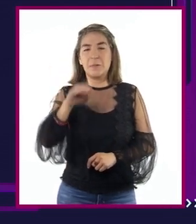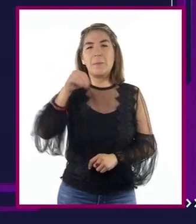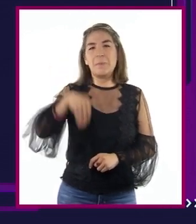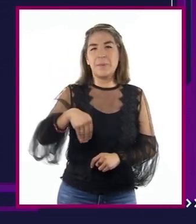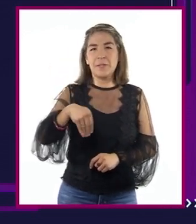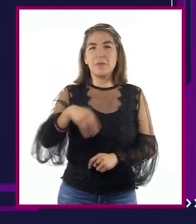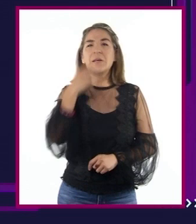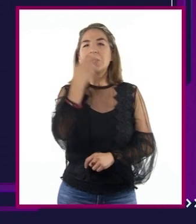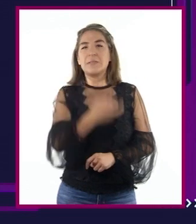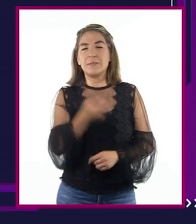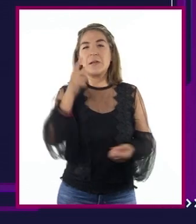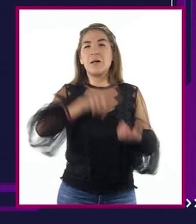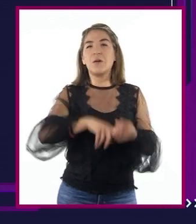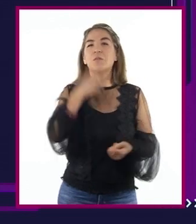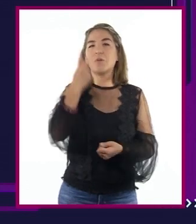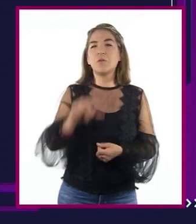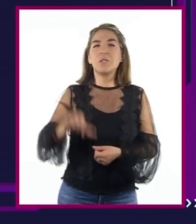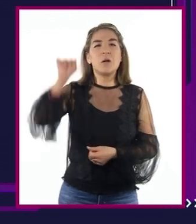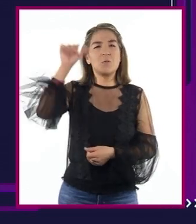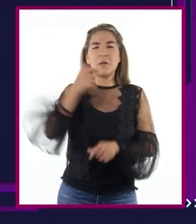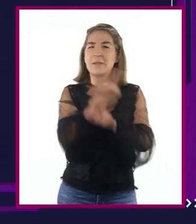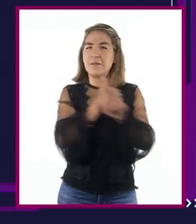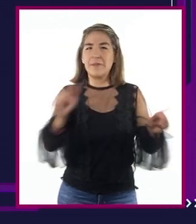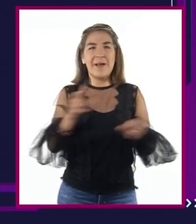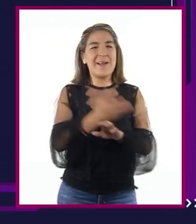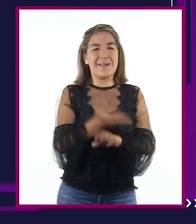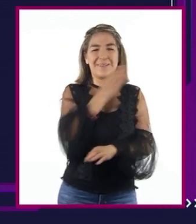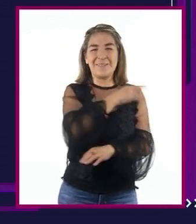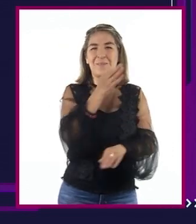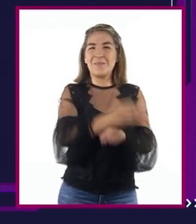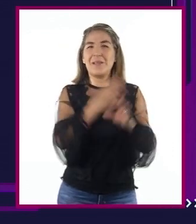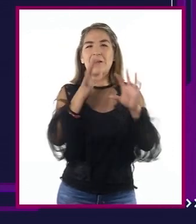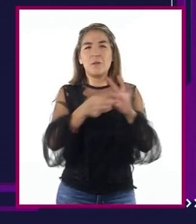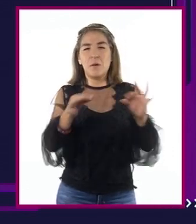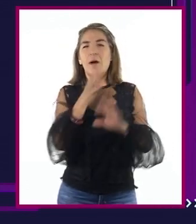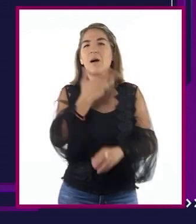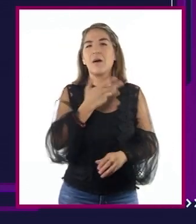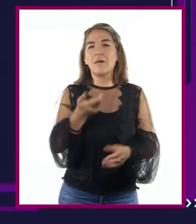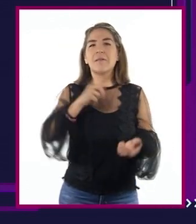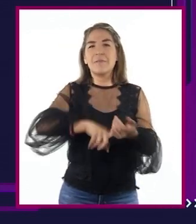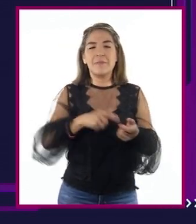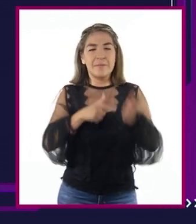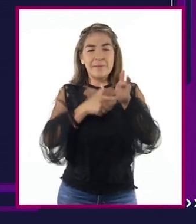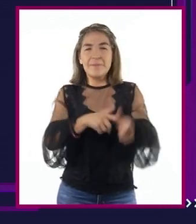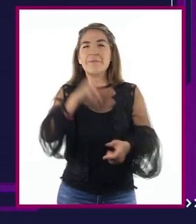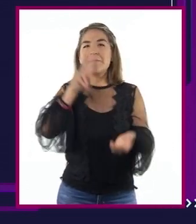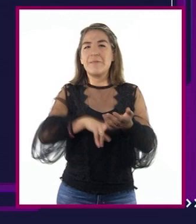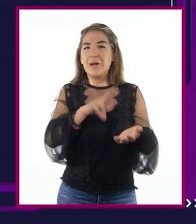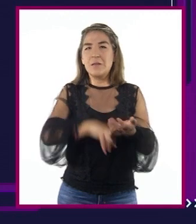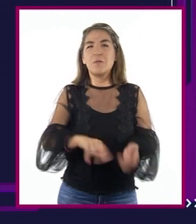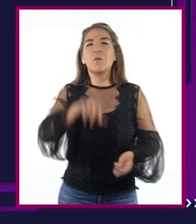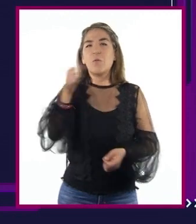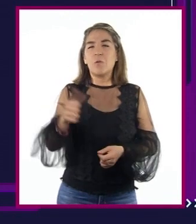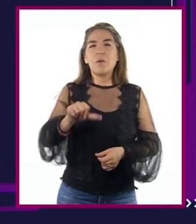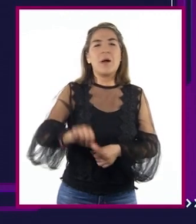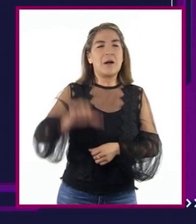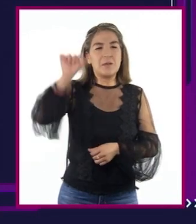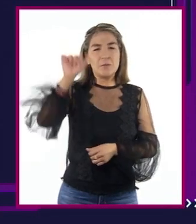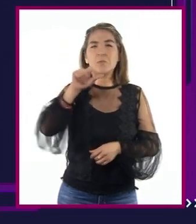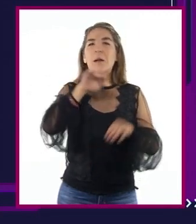metros. Entre dos alturas cualesquiera de las anteriores, se pueden ubicar un continuo de valores de otras alturas en